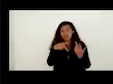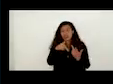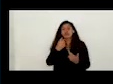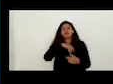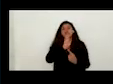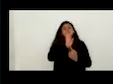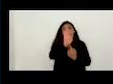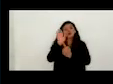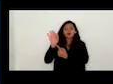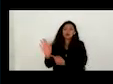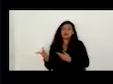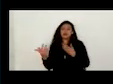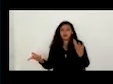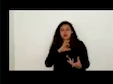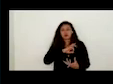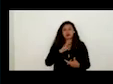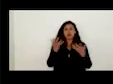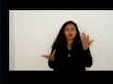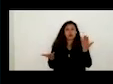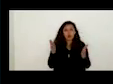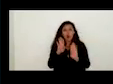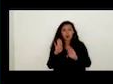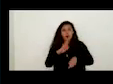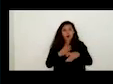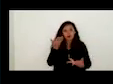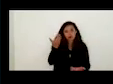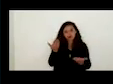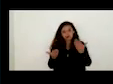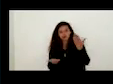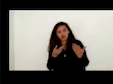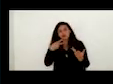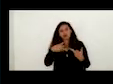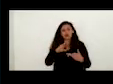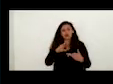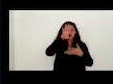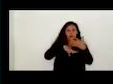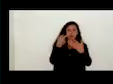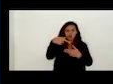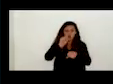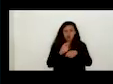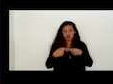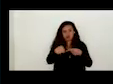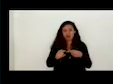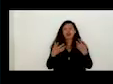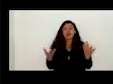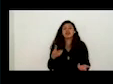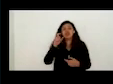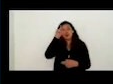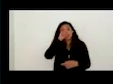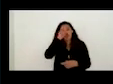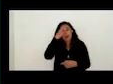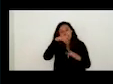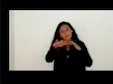mostrando, podríamos ir viendo qué tan equilibrados están sus menús a la semana y, si no, hacer alguna recomendación